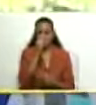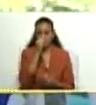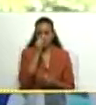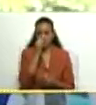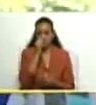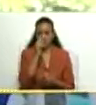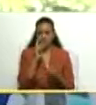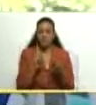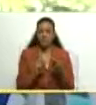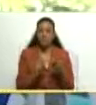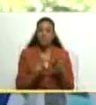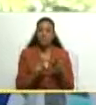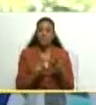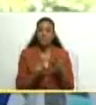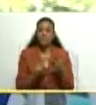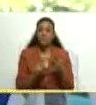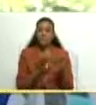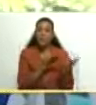Está